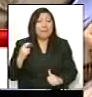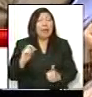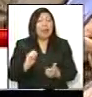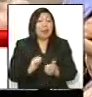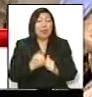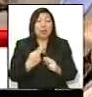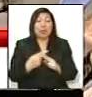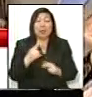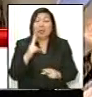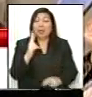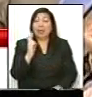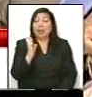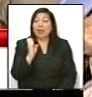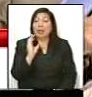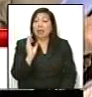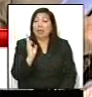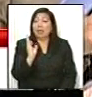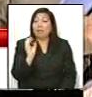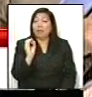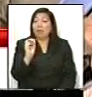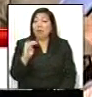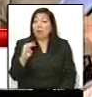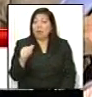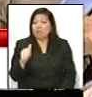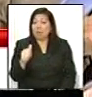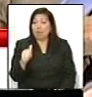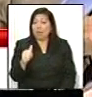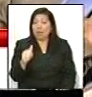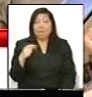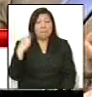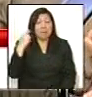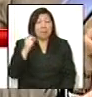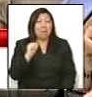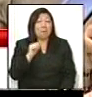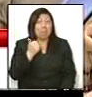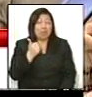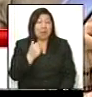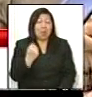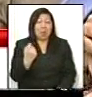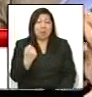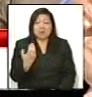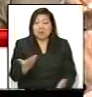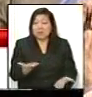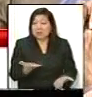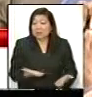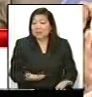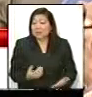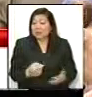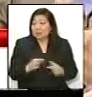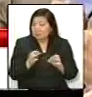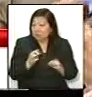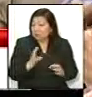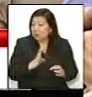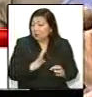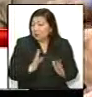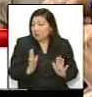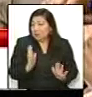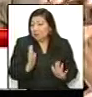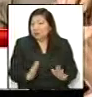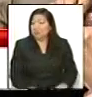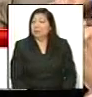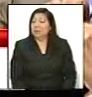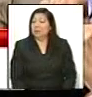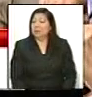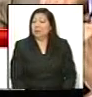manera que eso probablemente se esté haciendo mañana a las 11 de la mañana, no sé si será protocolar o no, no sé si será una